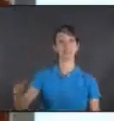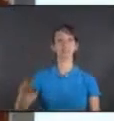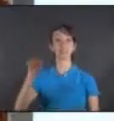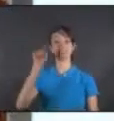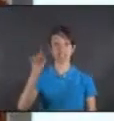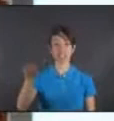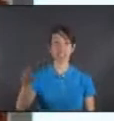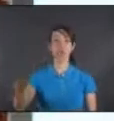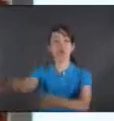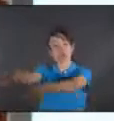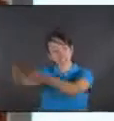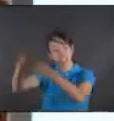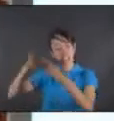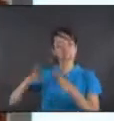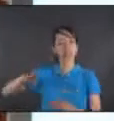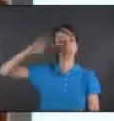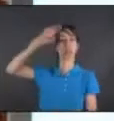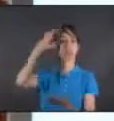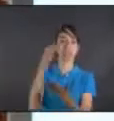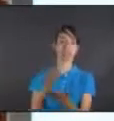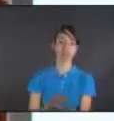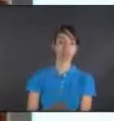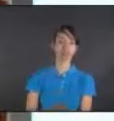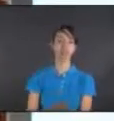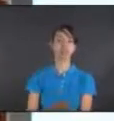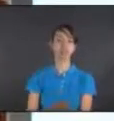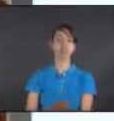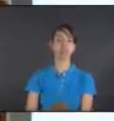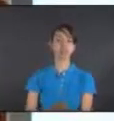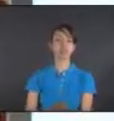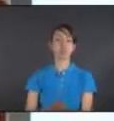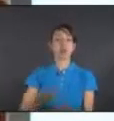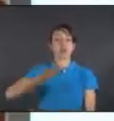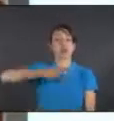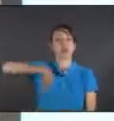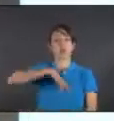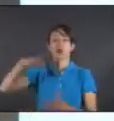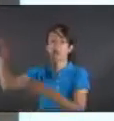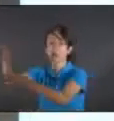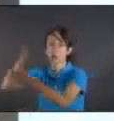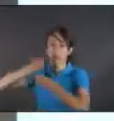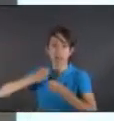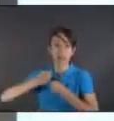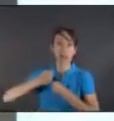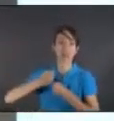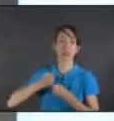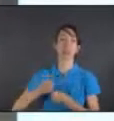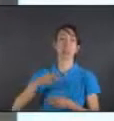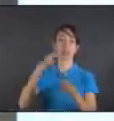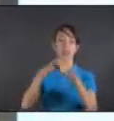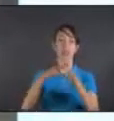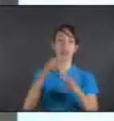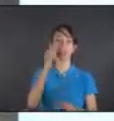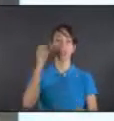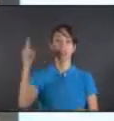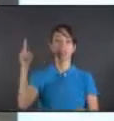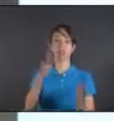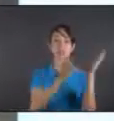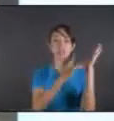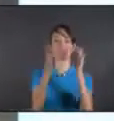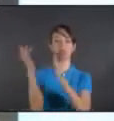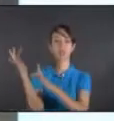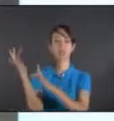usted lo va a poder evaluar. Y la leve tribulación pasajera que